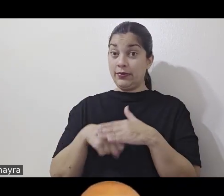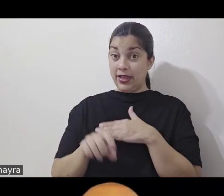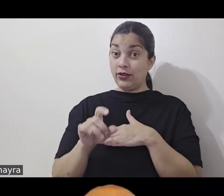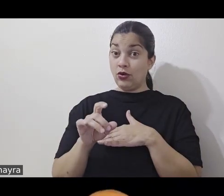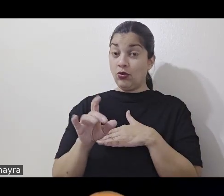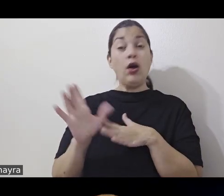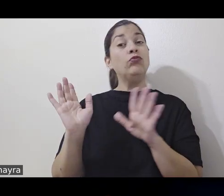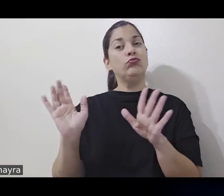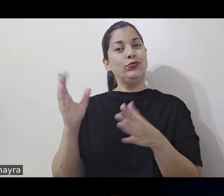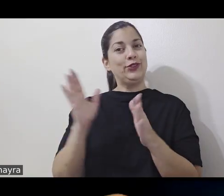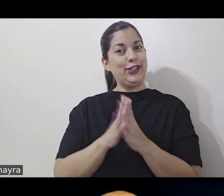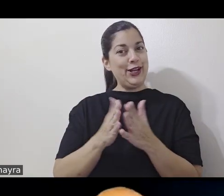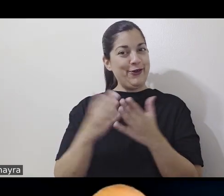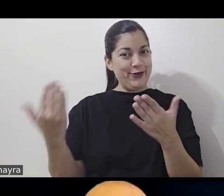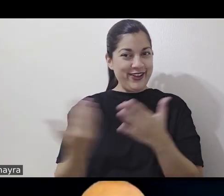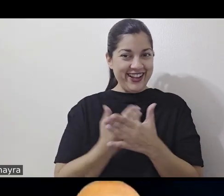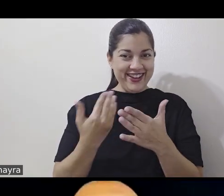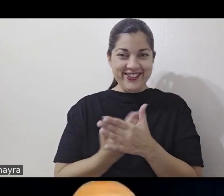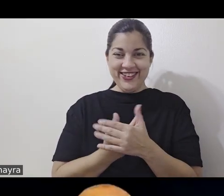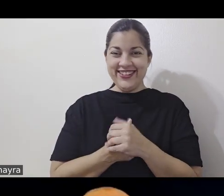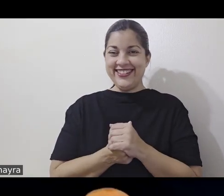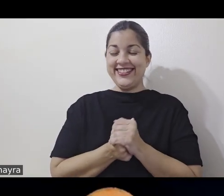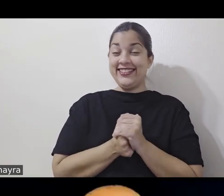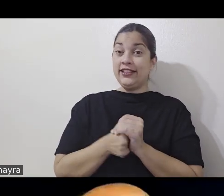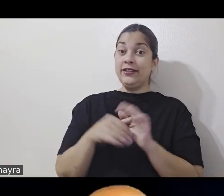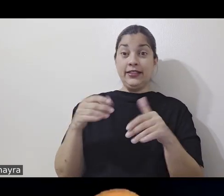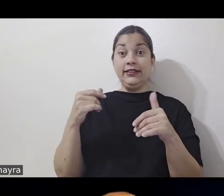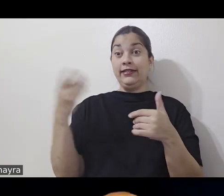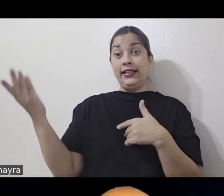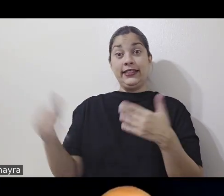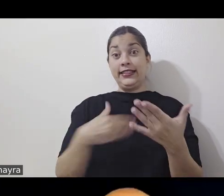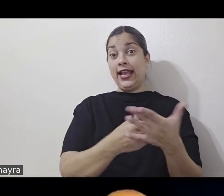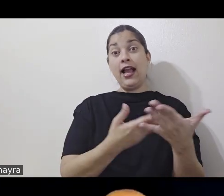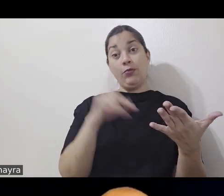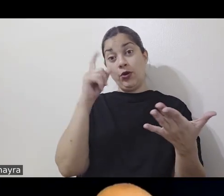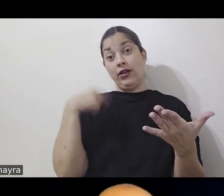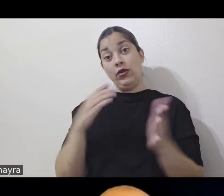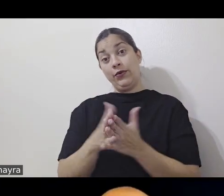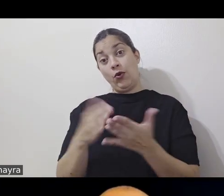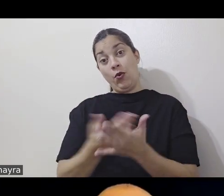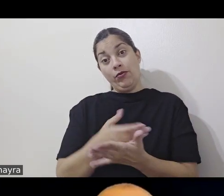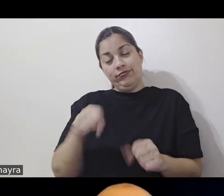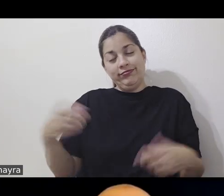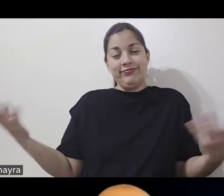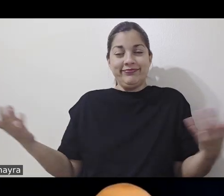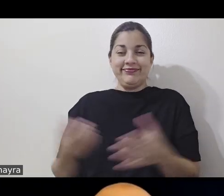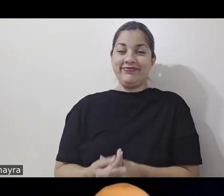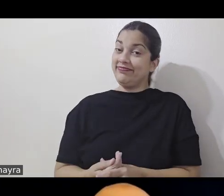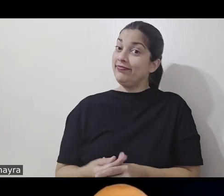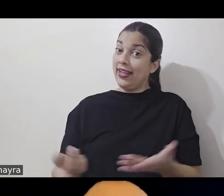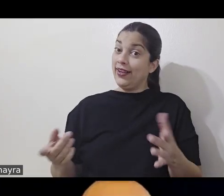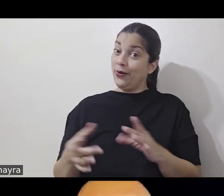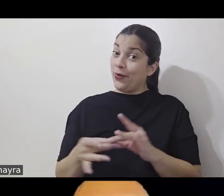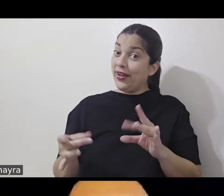libro nuevo. Exacto. Sí. O sea que cuando Ravelo llega es porque hay un libro. Eso es.